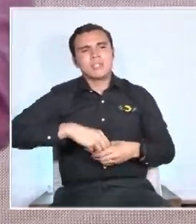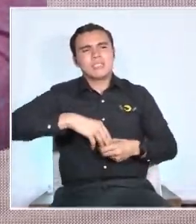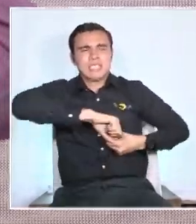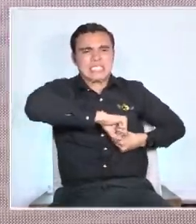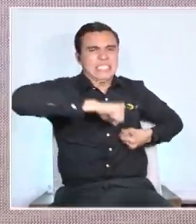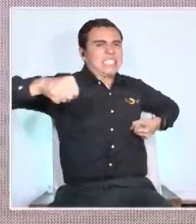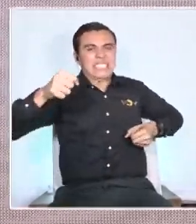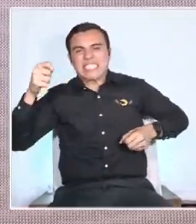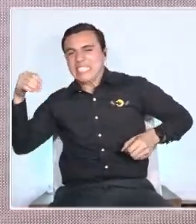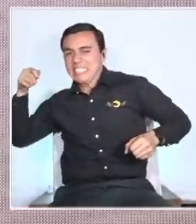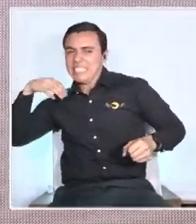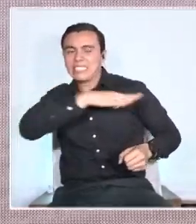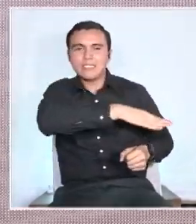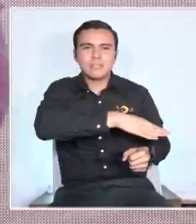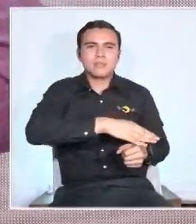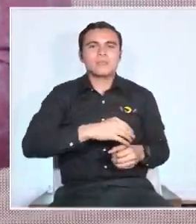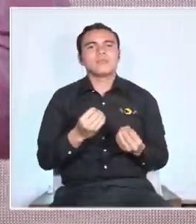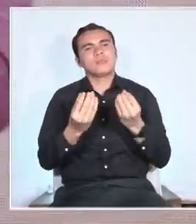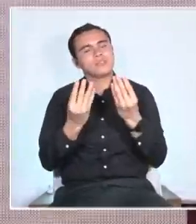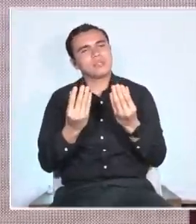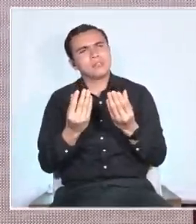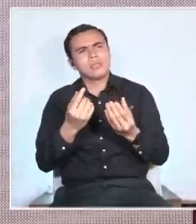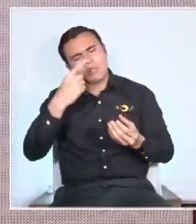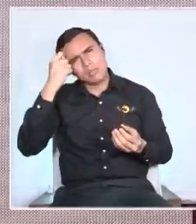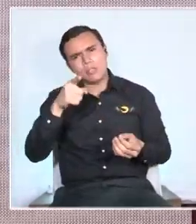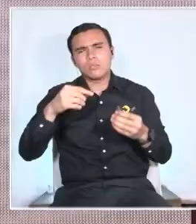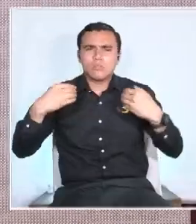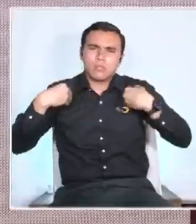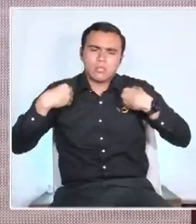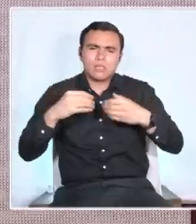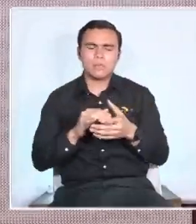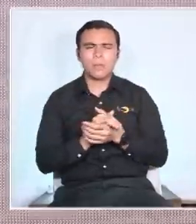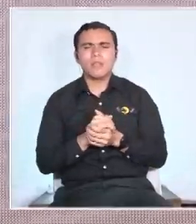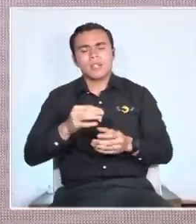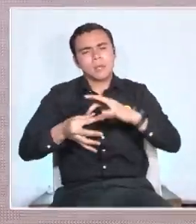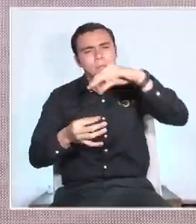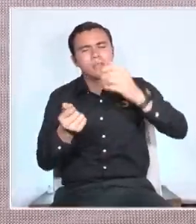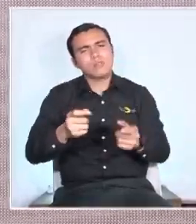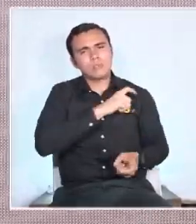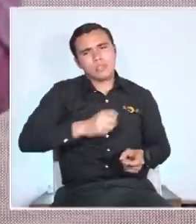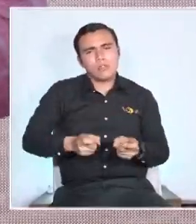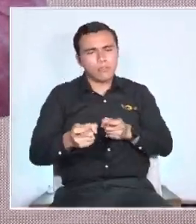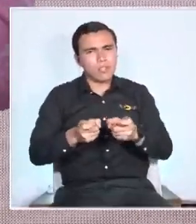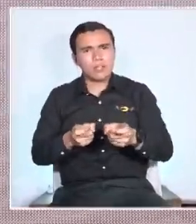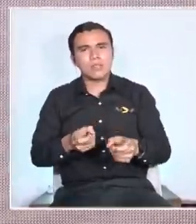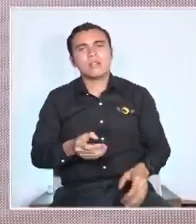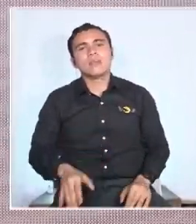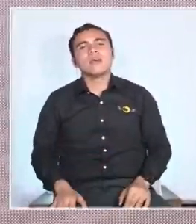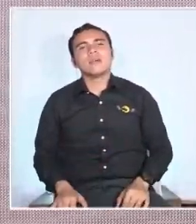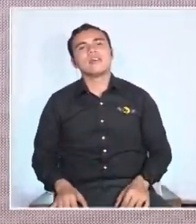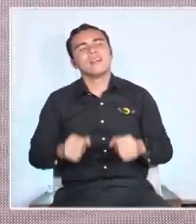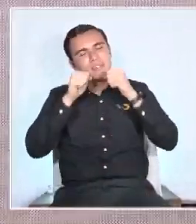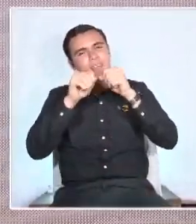y cortarle la cabeza a unos cuantos. Pero porque tú te contienes y el Espíritu Santo te gobierna. Dios te bendiga,